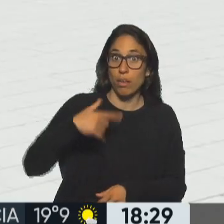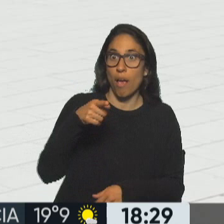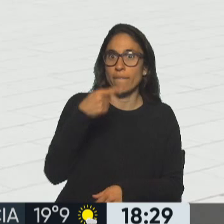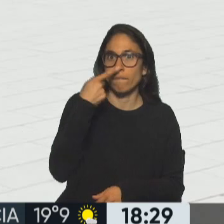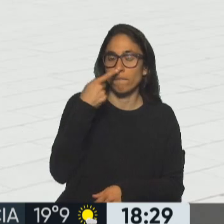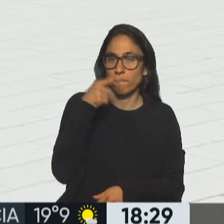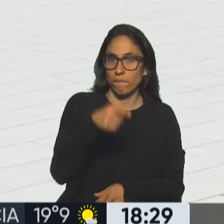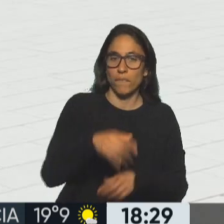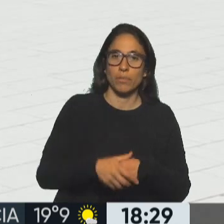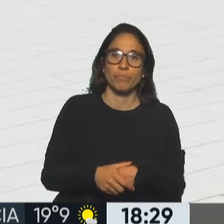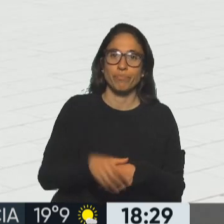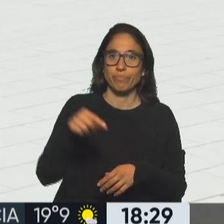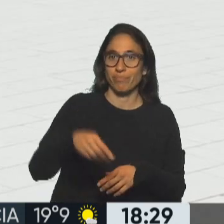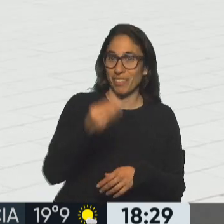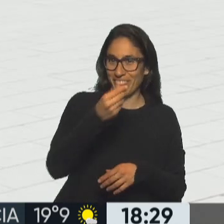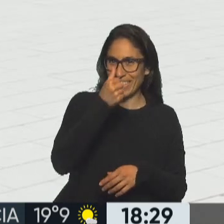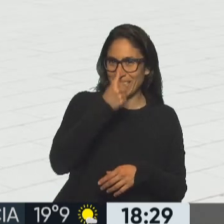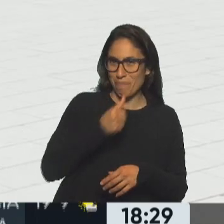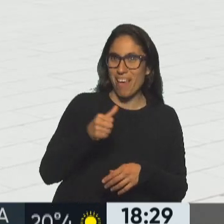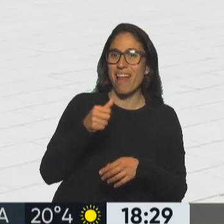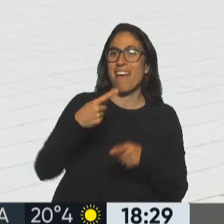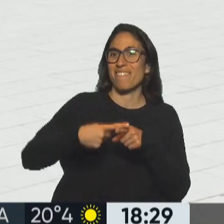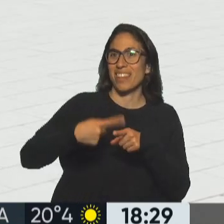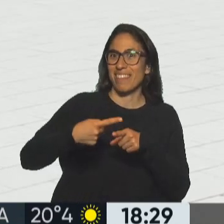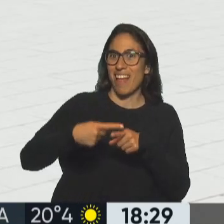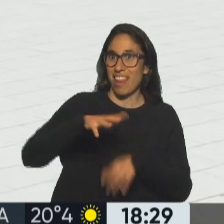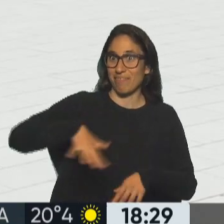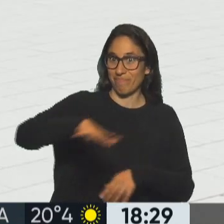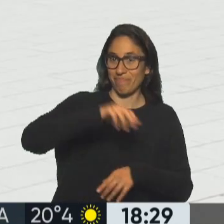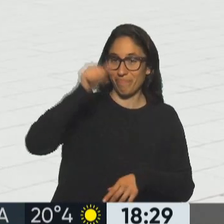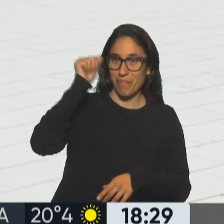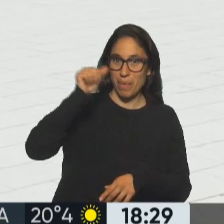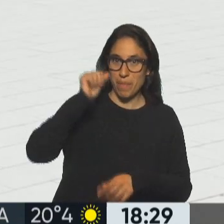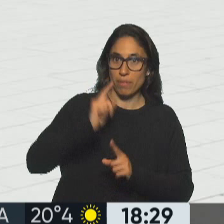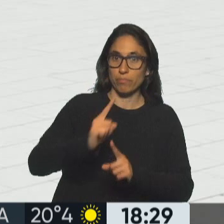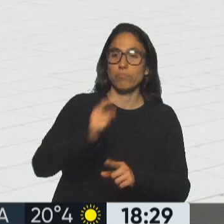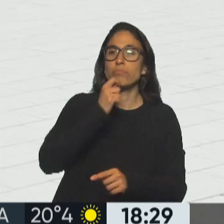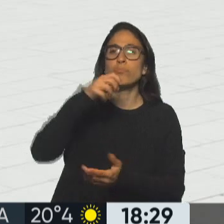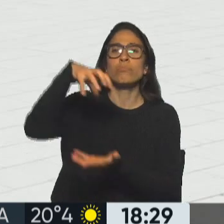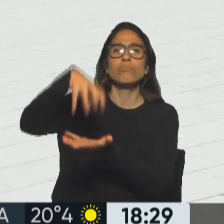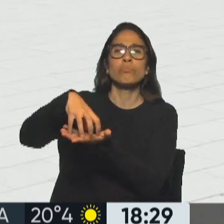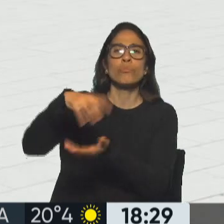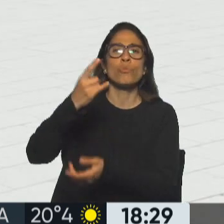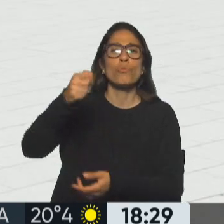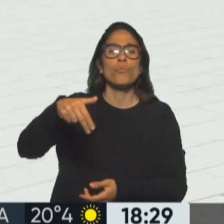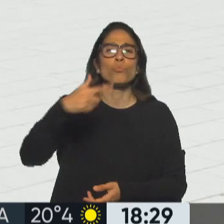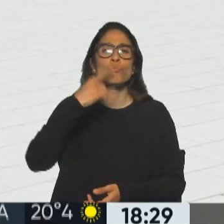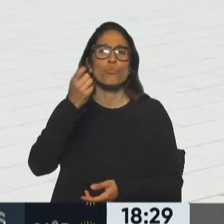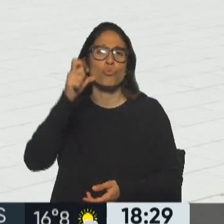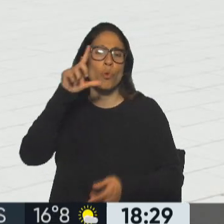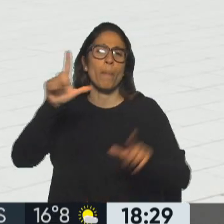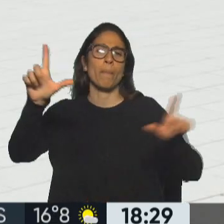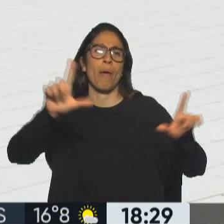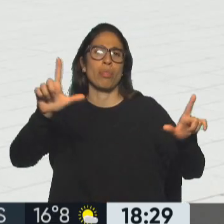del Plata con su festival ya a pleno. Por un lado, la gran propuesta en el espacio UNSUE de la pantalla al aire libre, ver cine